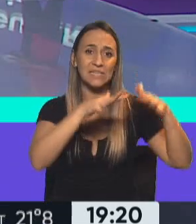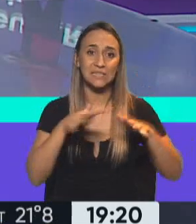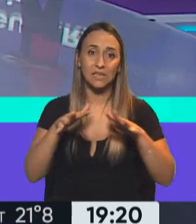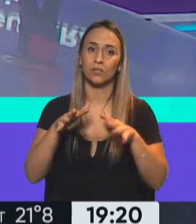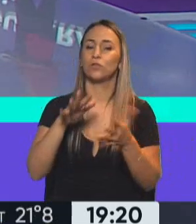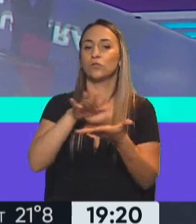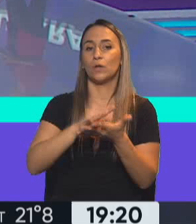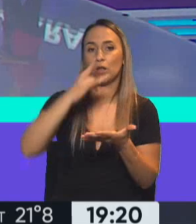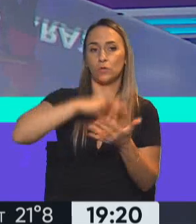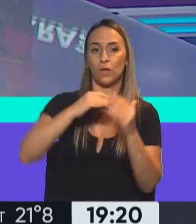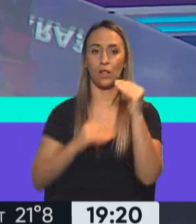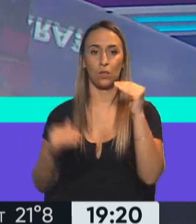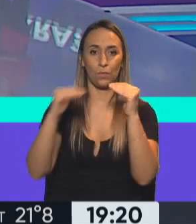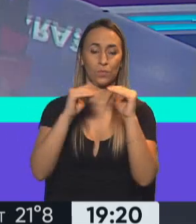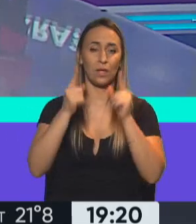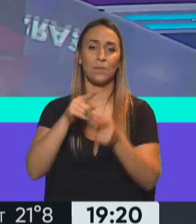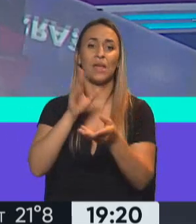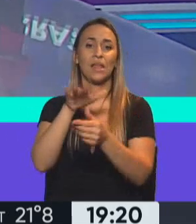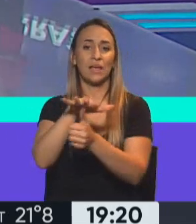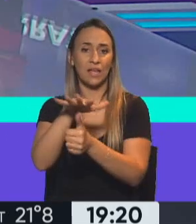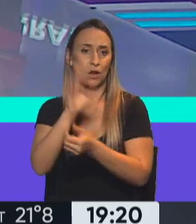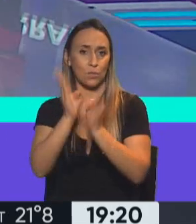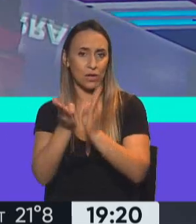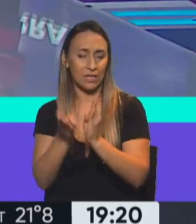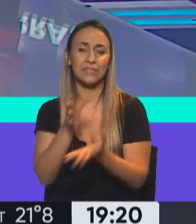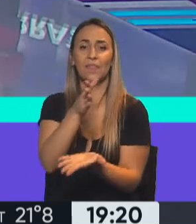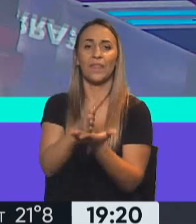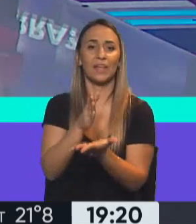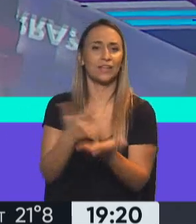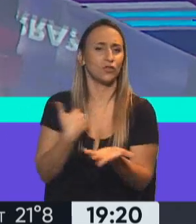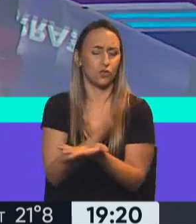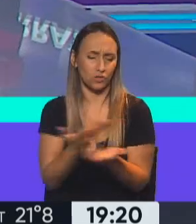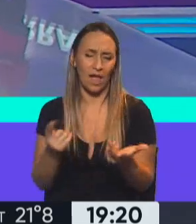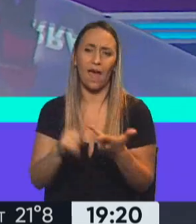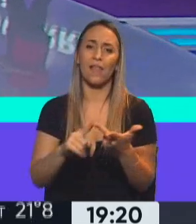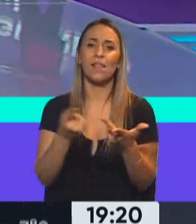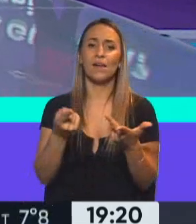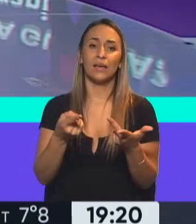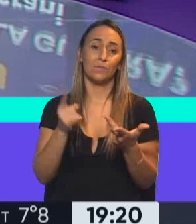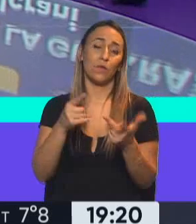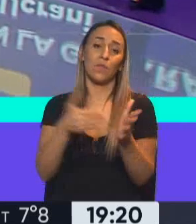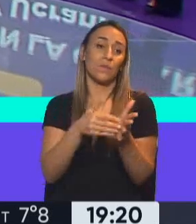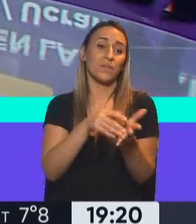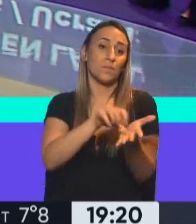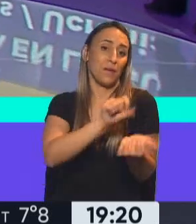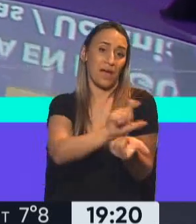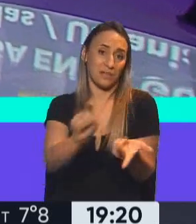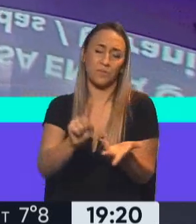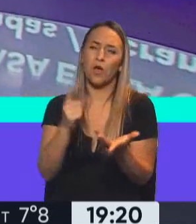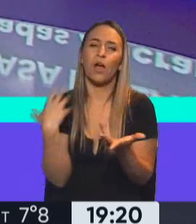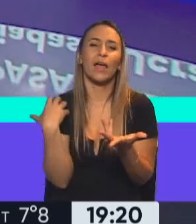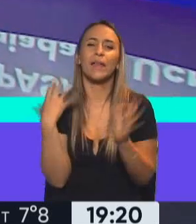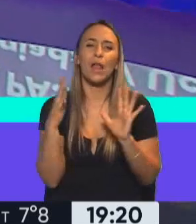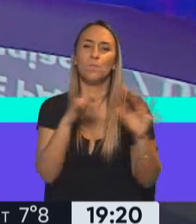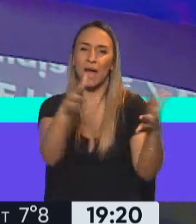la brecha salarial, la violencia de género, los derechos sociales, que como mencionaba depende de cada país también, pero a grandes rasgos